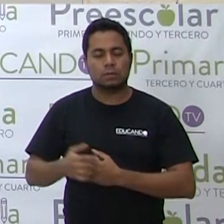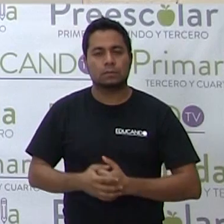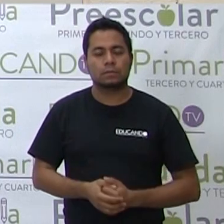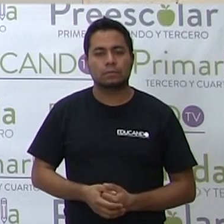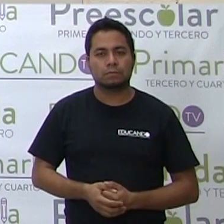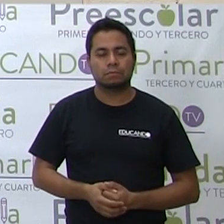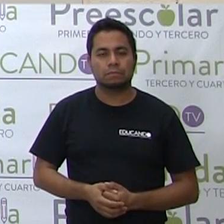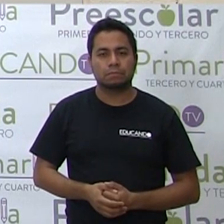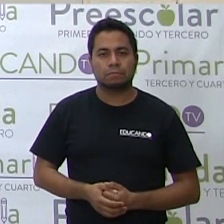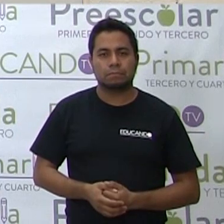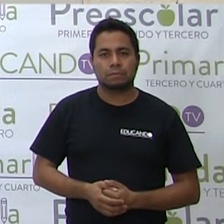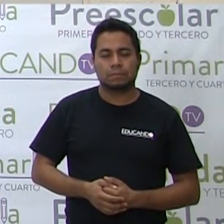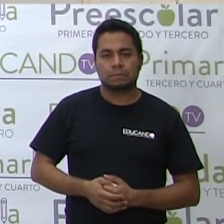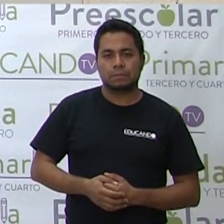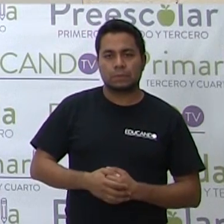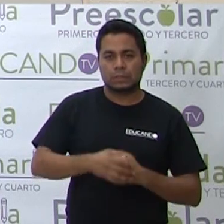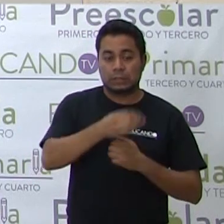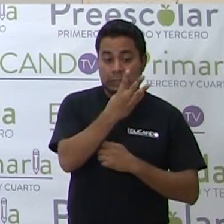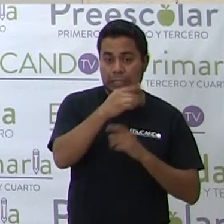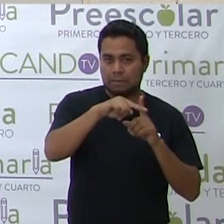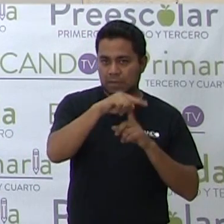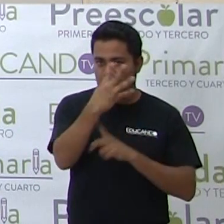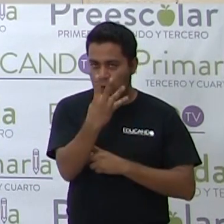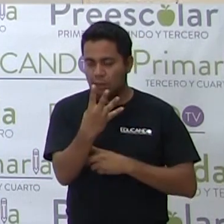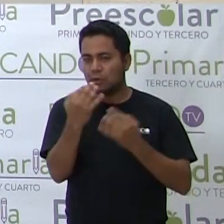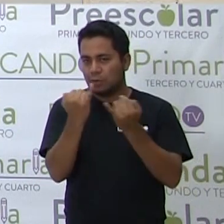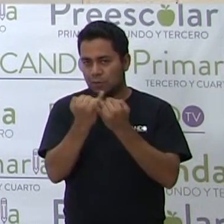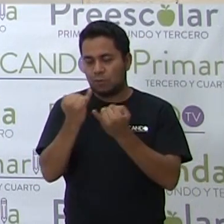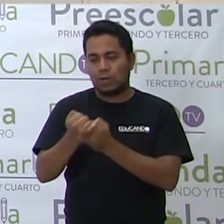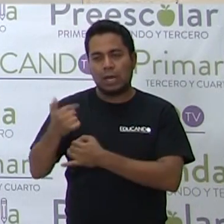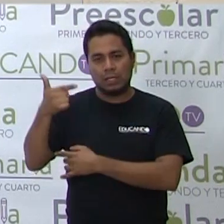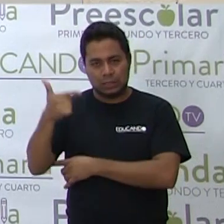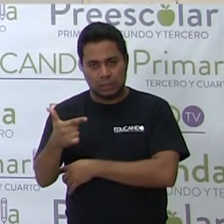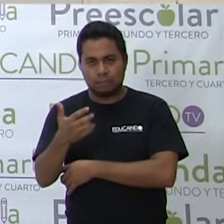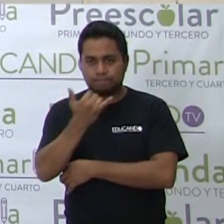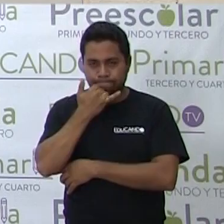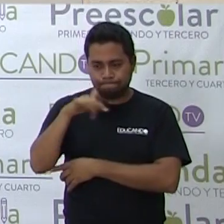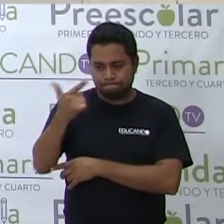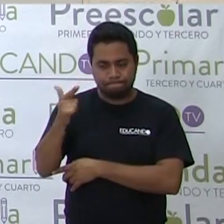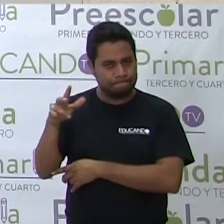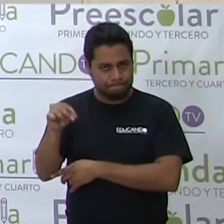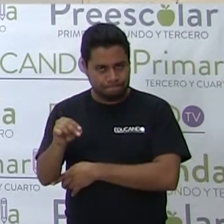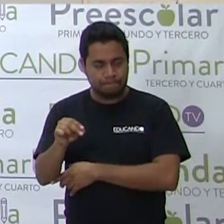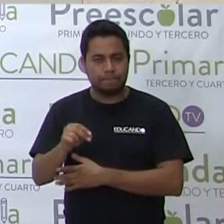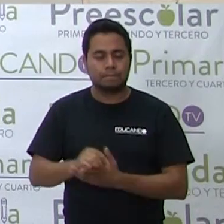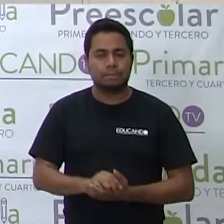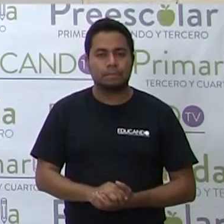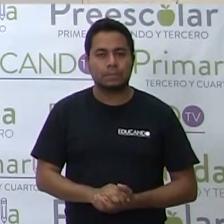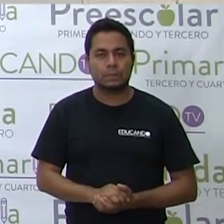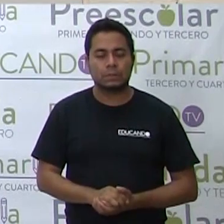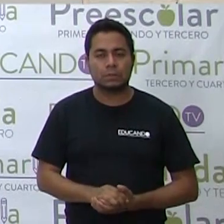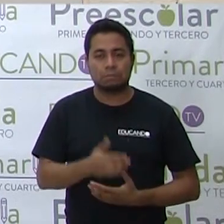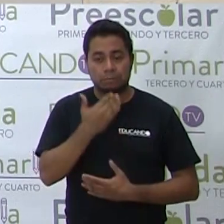el coeficiente del término lineal que es el número 7 ahora esto nosotros lo podemos